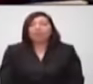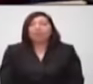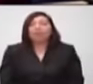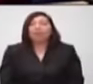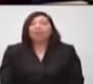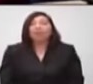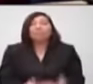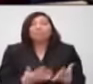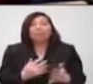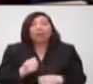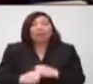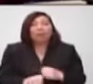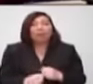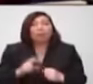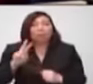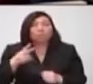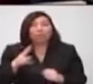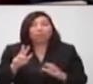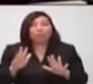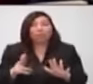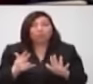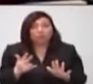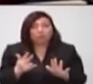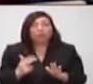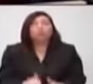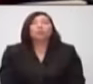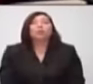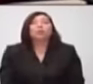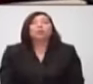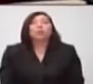esperamos? Esperamos que en el 2018, luego de